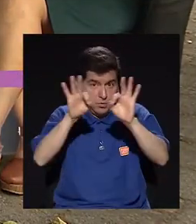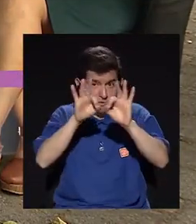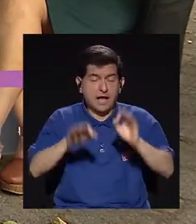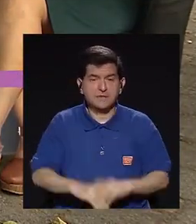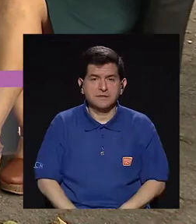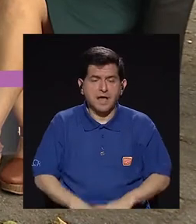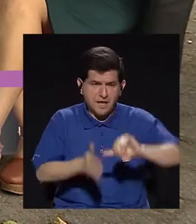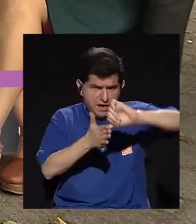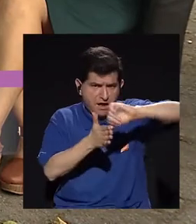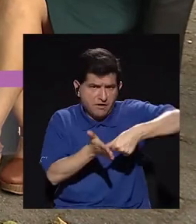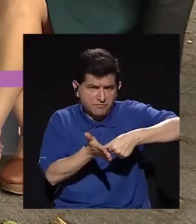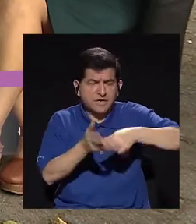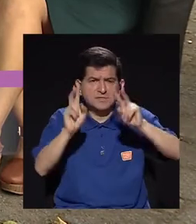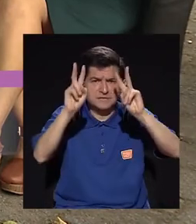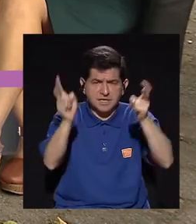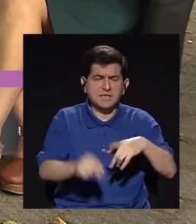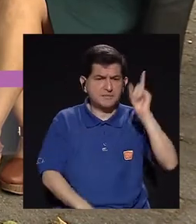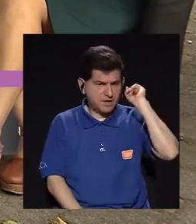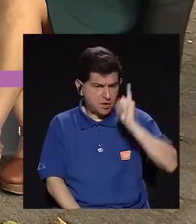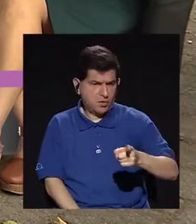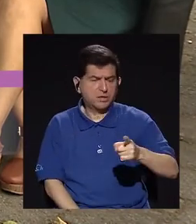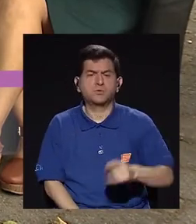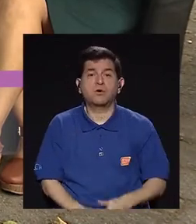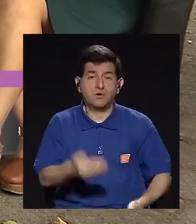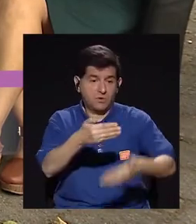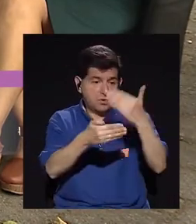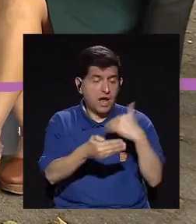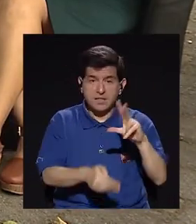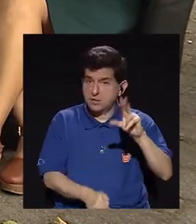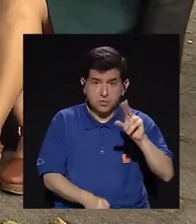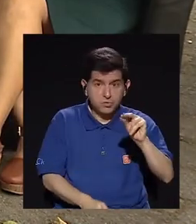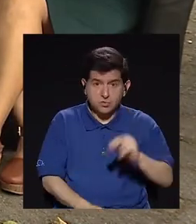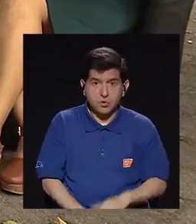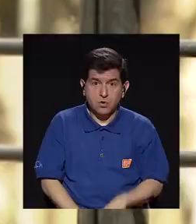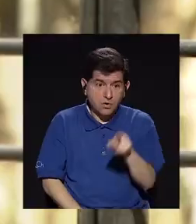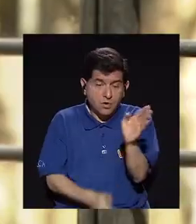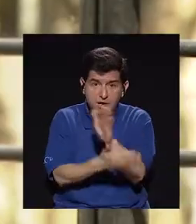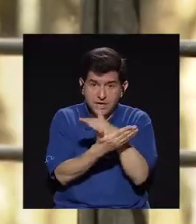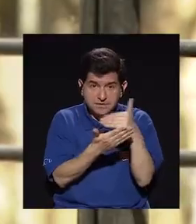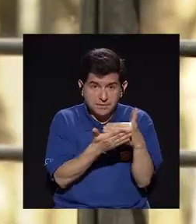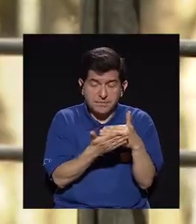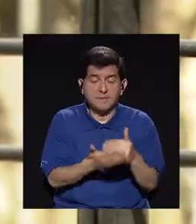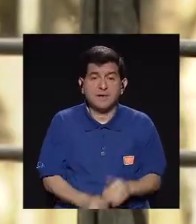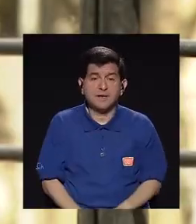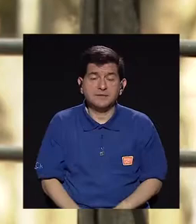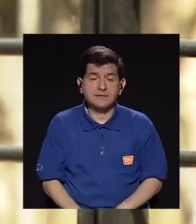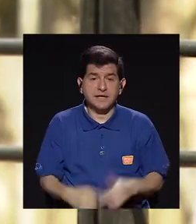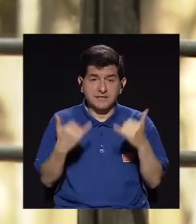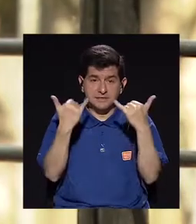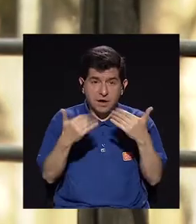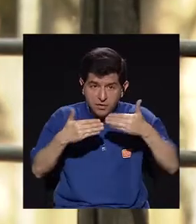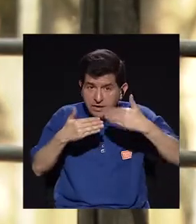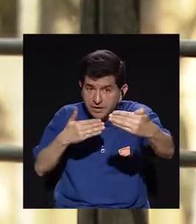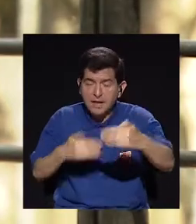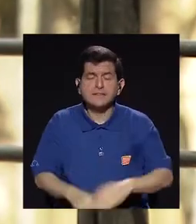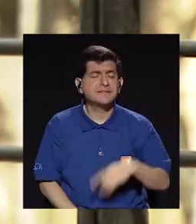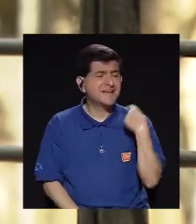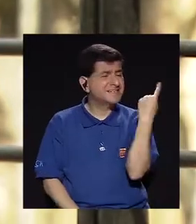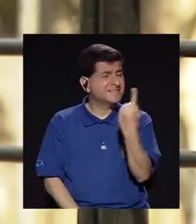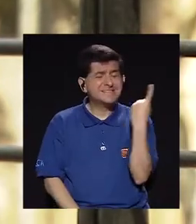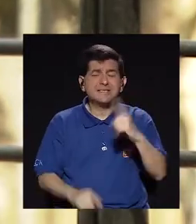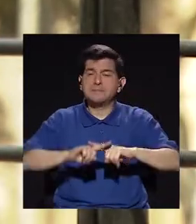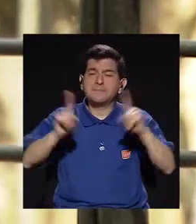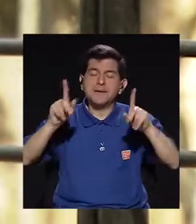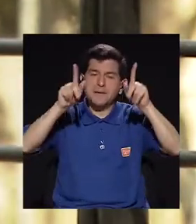importante recalcar el tema de la obligatoriedad, porque antes no lo era. Es a partir de este momento. Siempre ha sido. Lo que pasa es que la